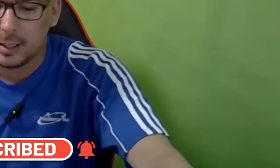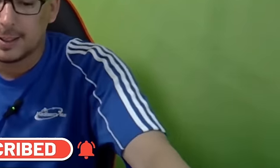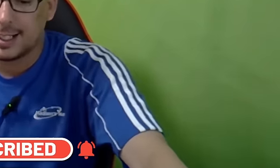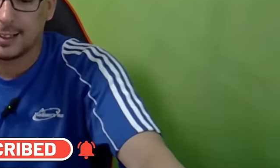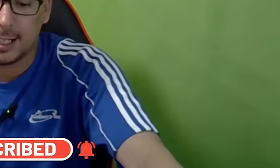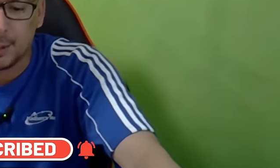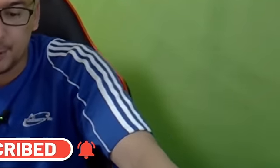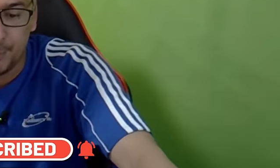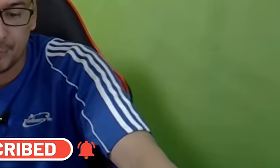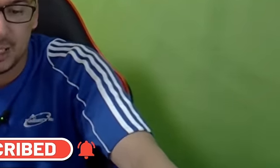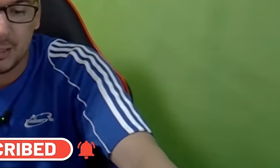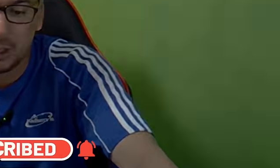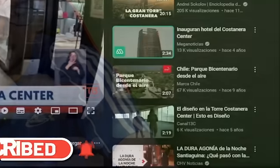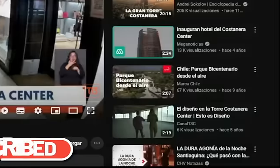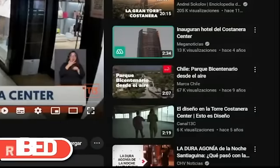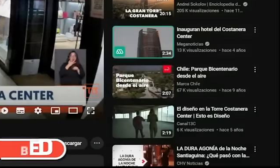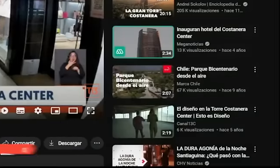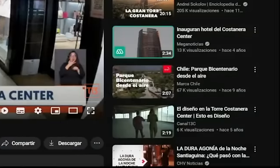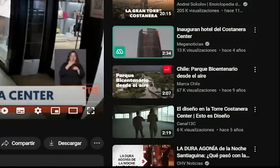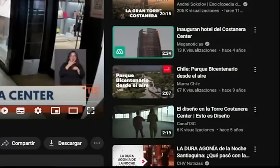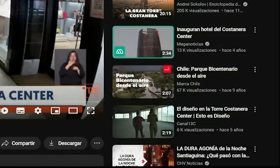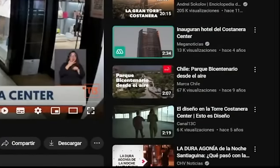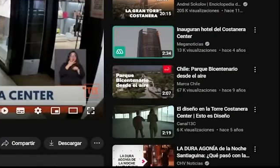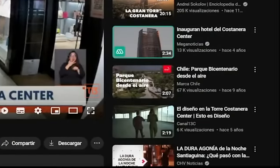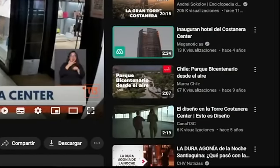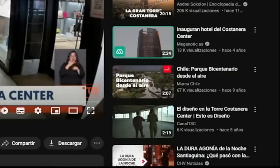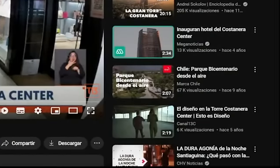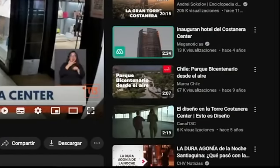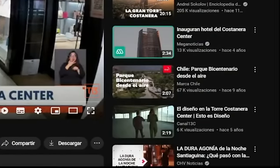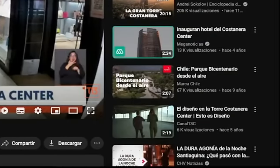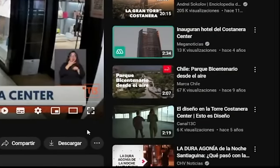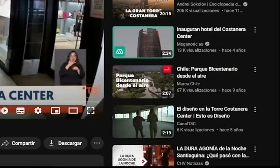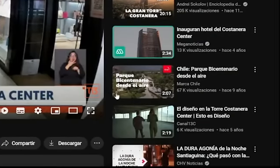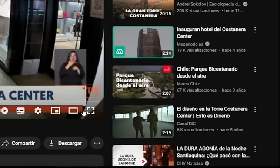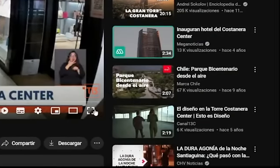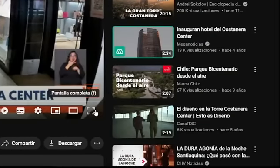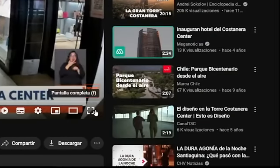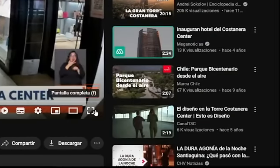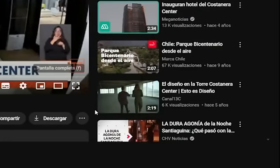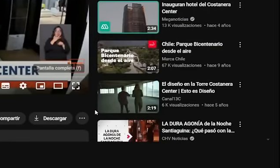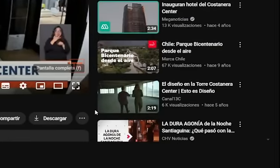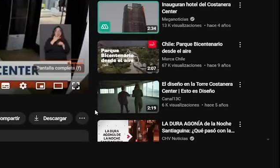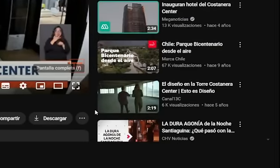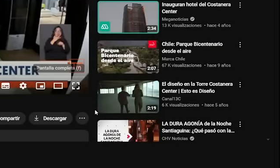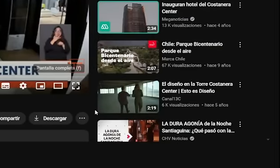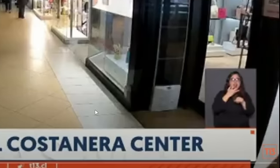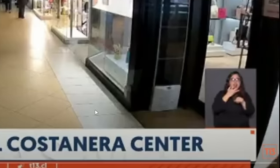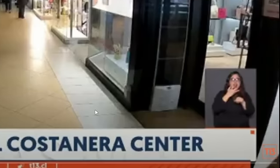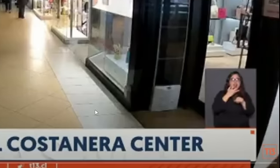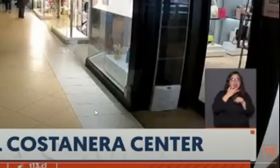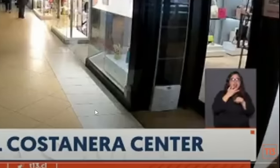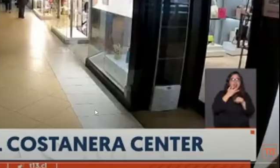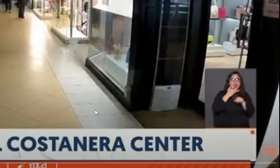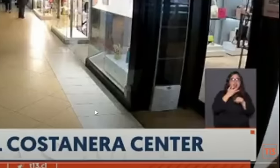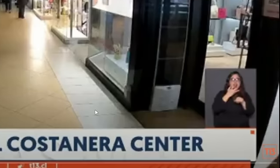Latina, así que bueno, me intriga saber, no sé por qué nunca lo reaccioné a la torre. Bueno, a los 10 años